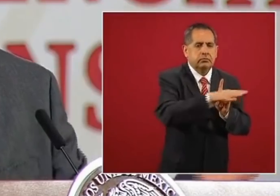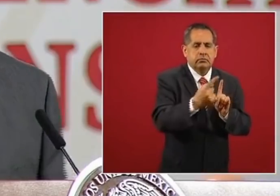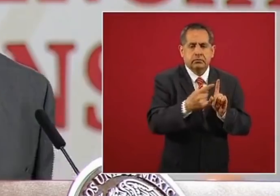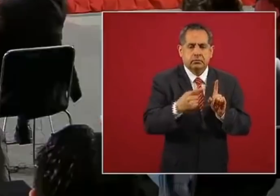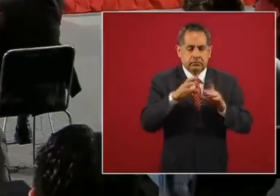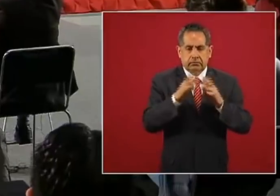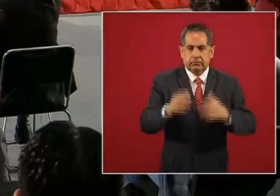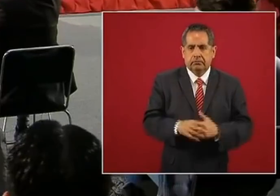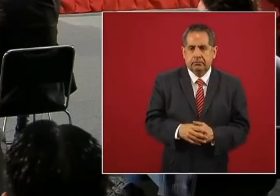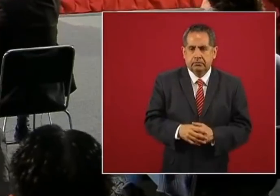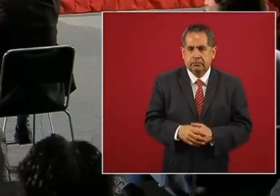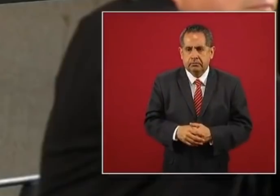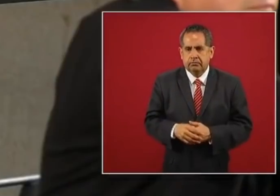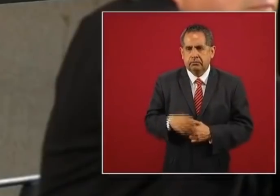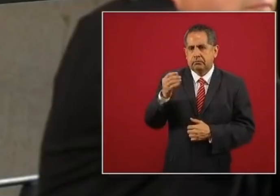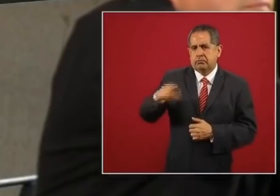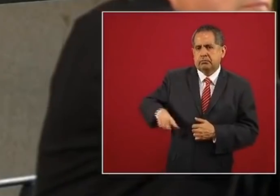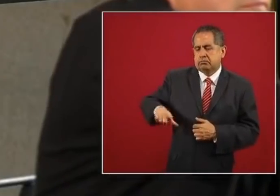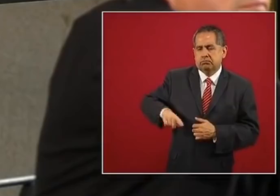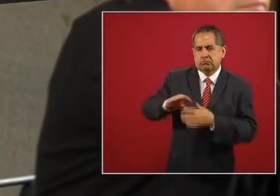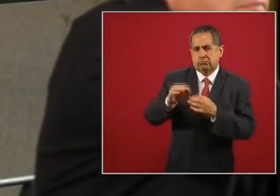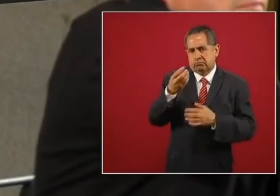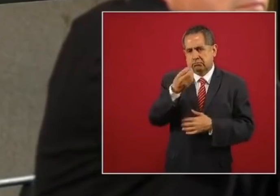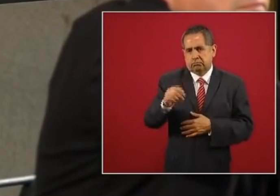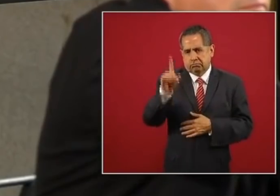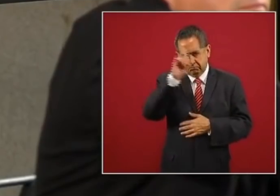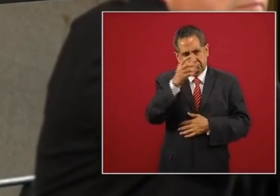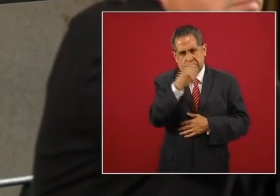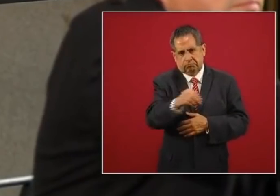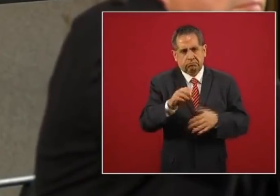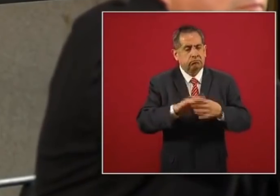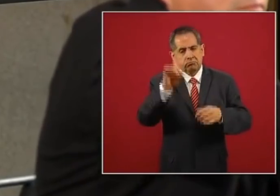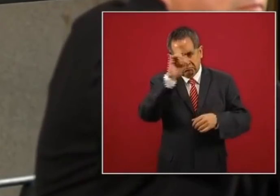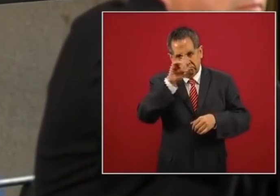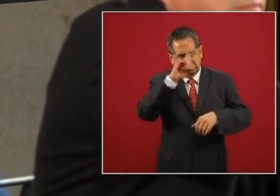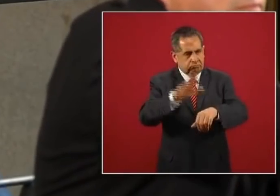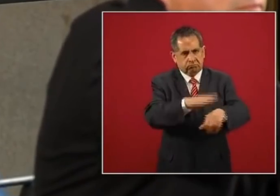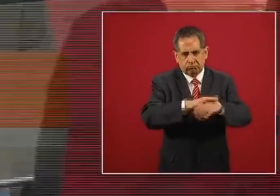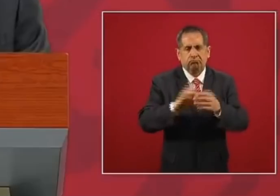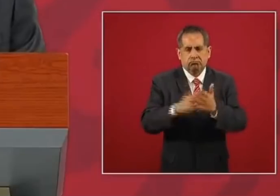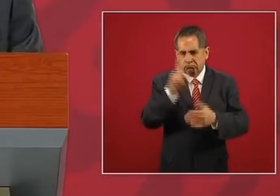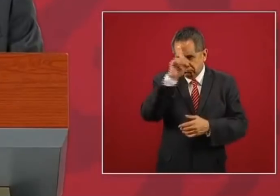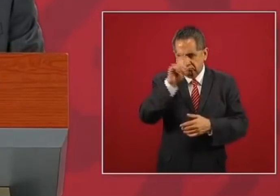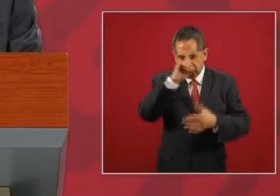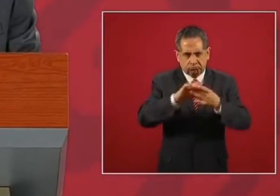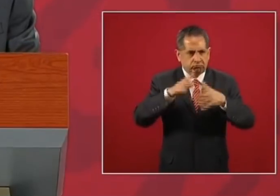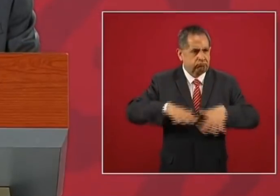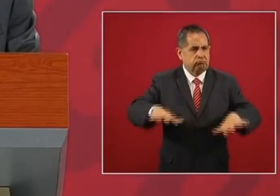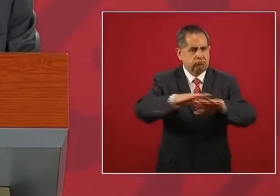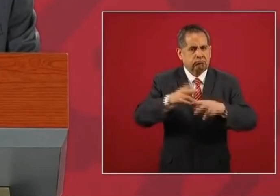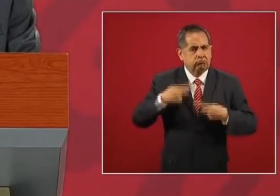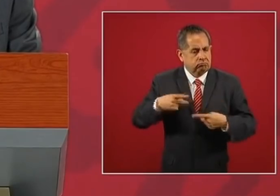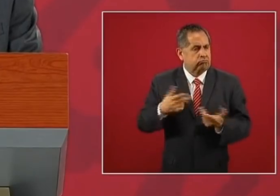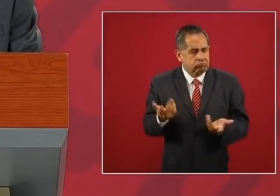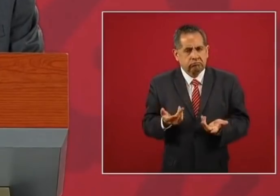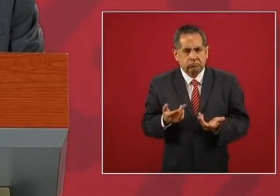Por esa razón. Entonces no se convertirá en obligatorio, es una sugerencia, pero ustedes Así es, nunca lo van a se obligar. recomienda, sí, lo podemos recomendar con mucho gusto para todas aquellas personas